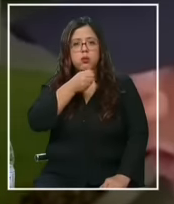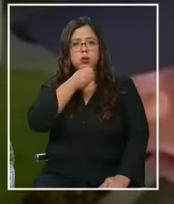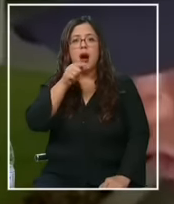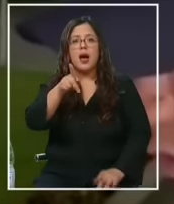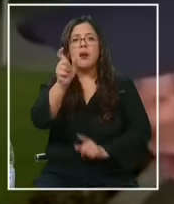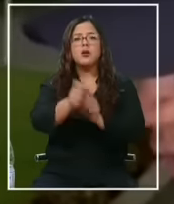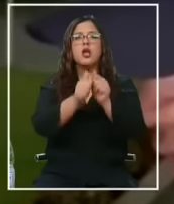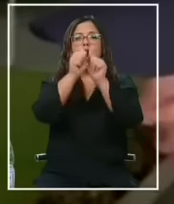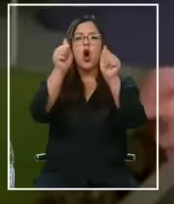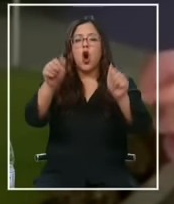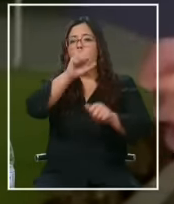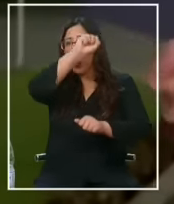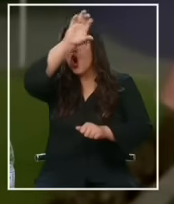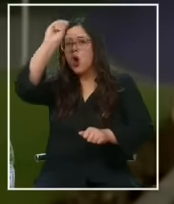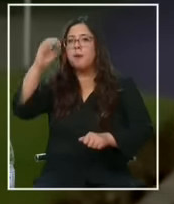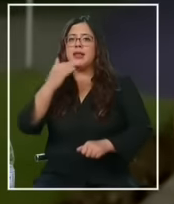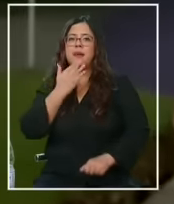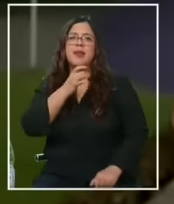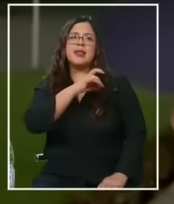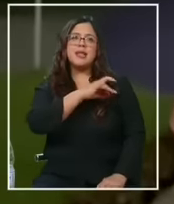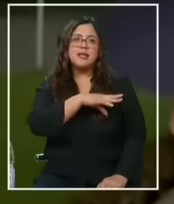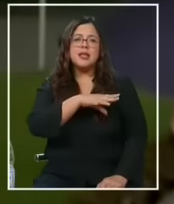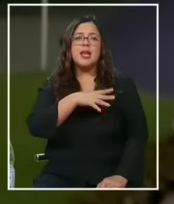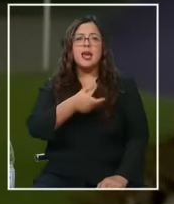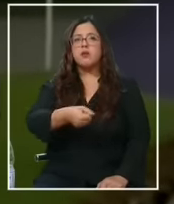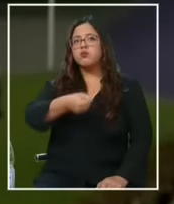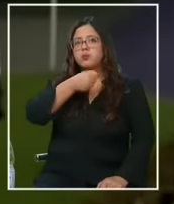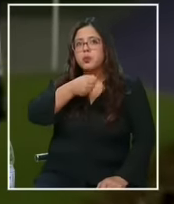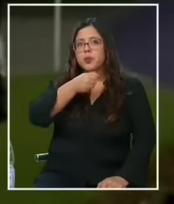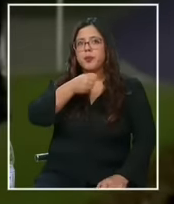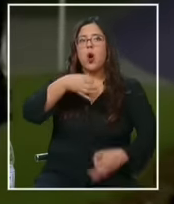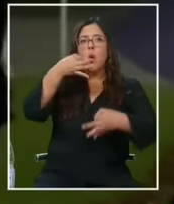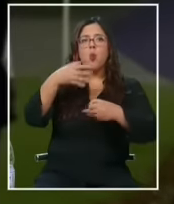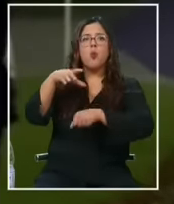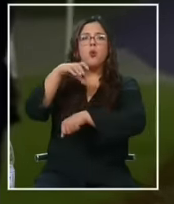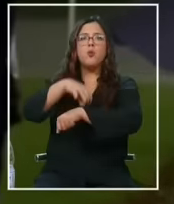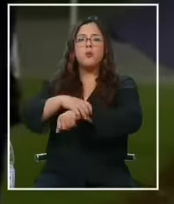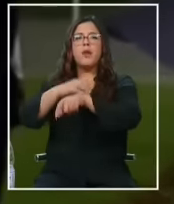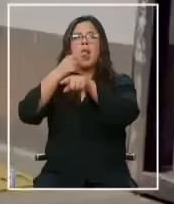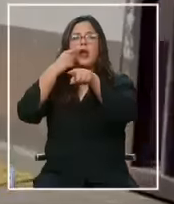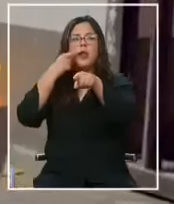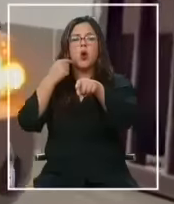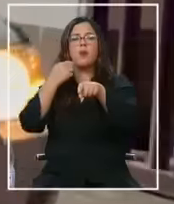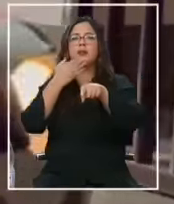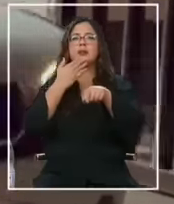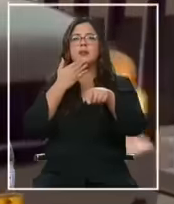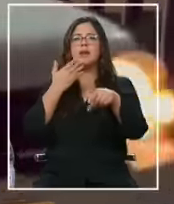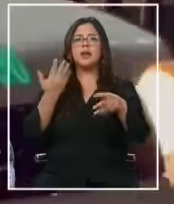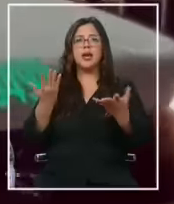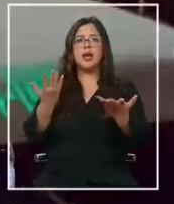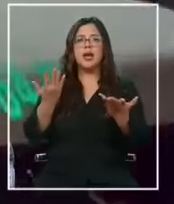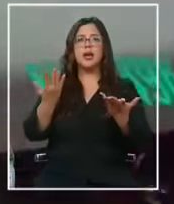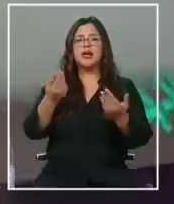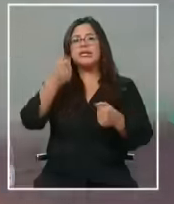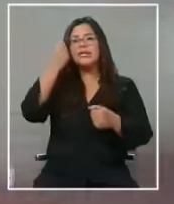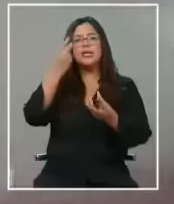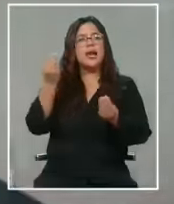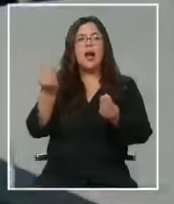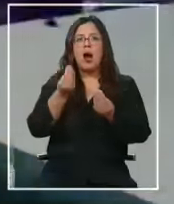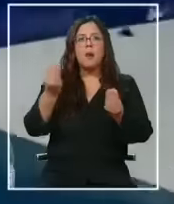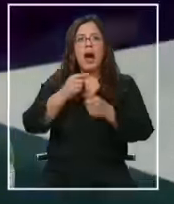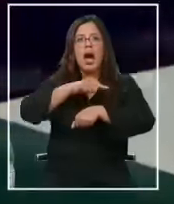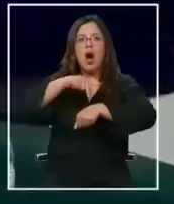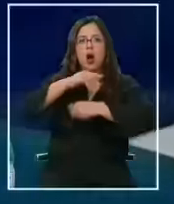las autoridades tanto de Colombia como de Chile van a manifestarse respecto a la detención de este hombre y también poder saber qué es lo que va a ocurrir